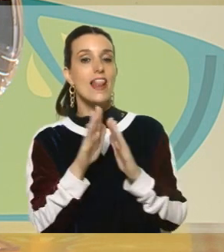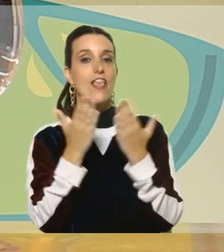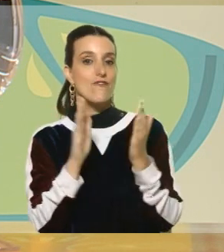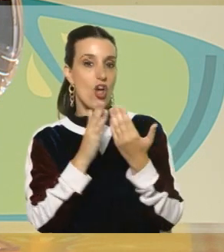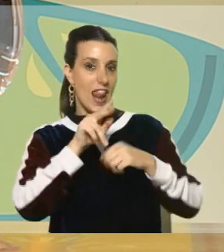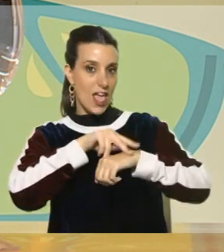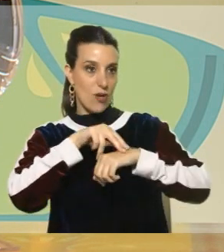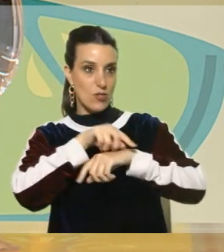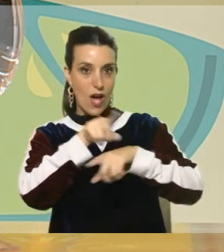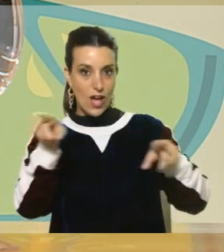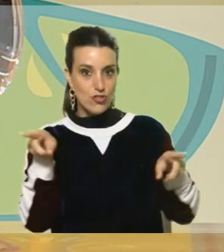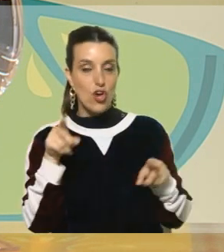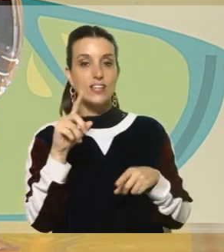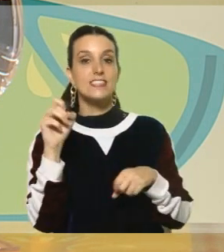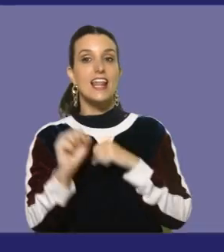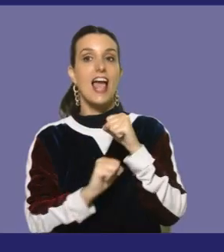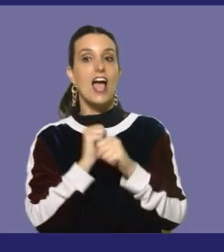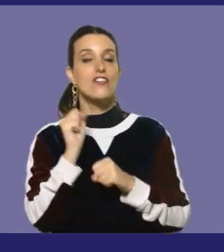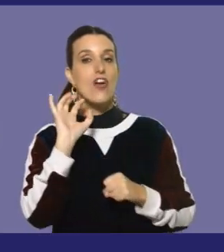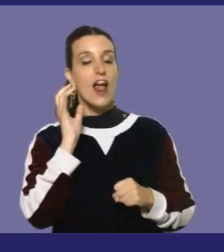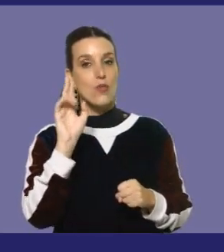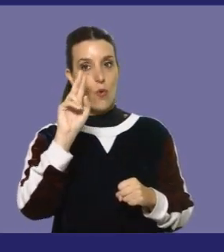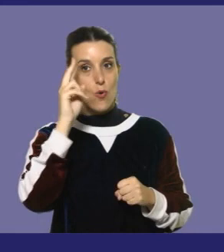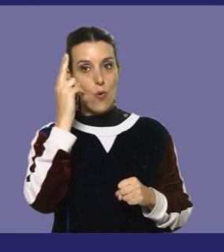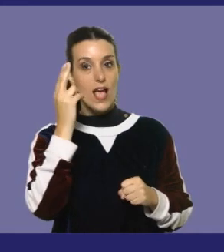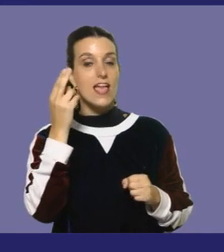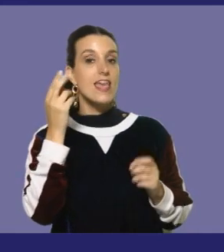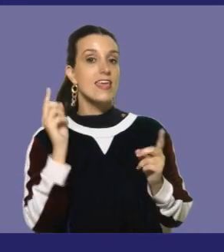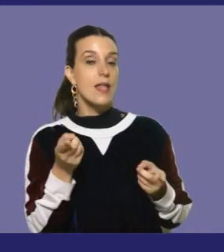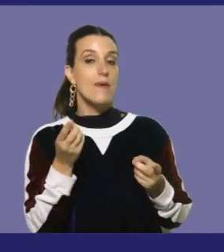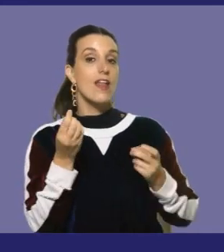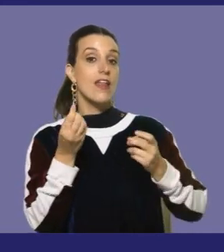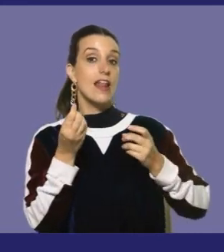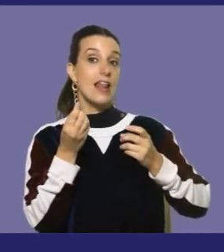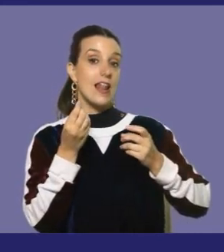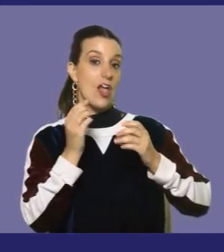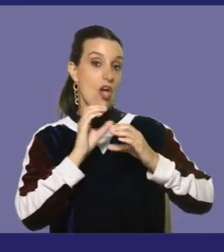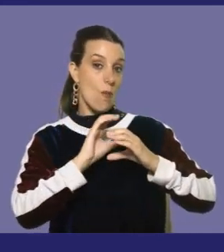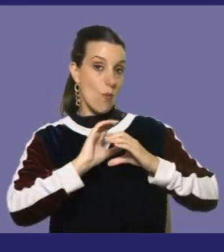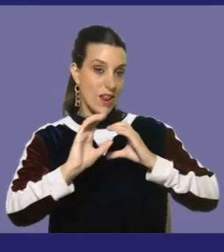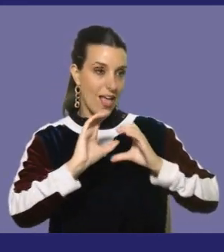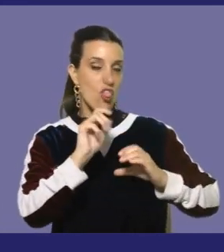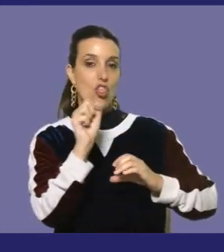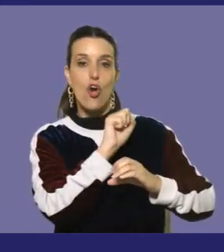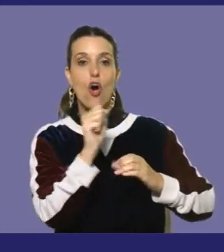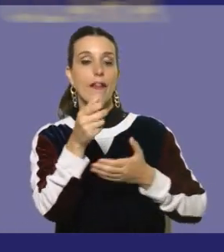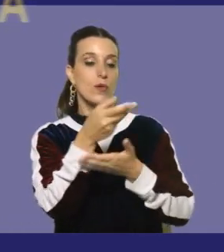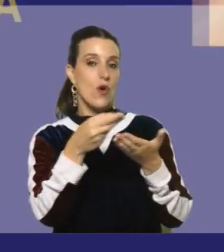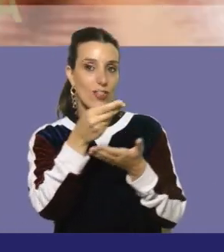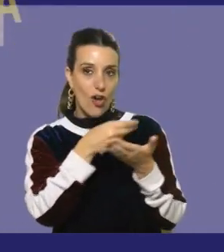recomendamos sobre el centenario de la radio en Uruguay. Y bueno, y el comunicador, docente, escritor,